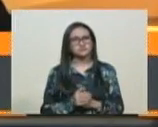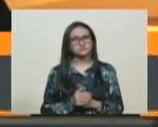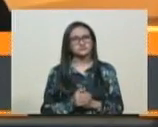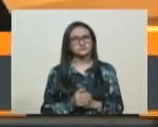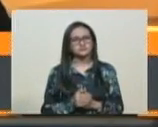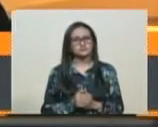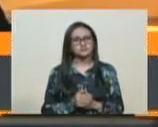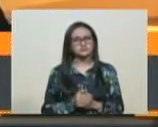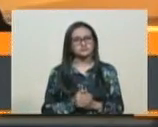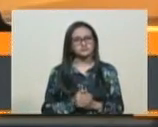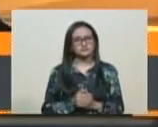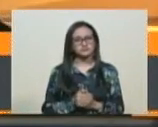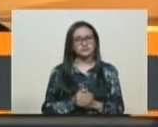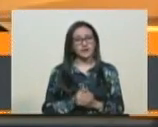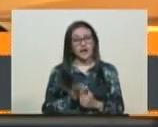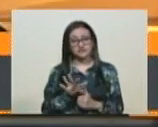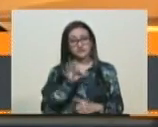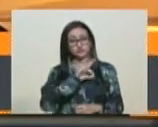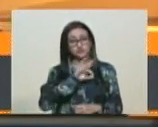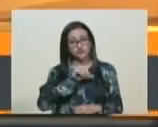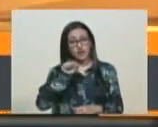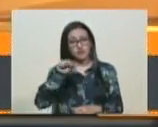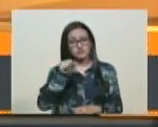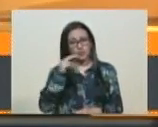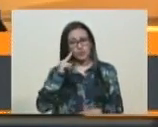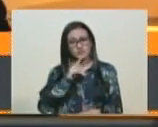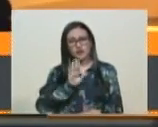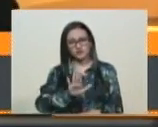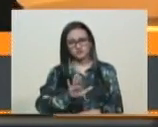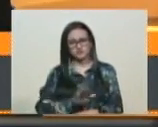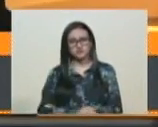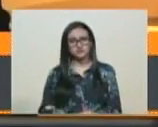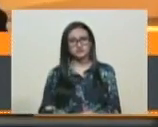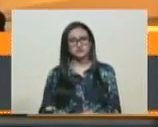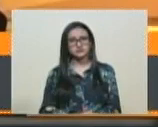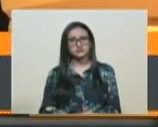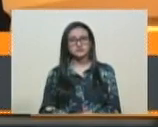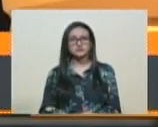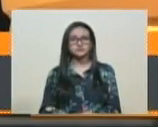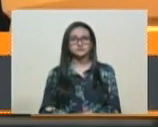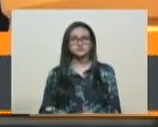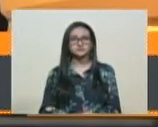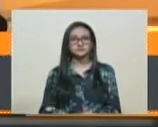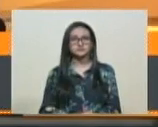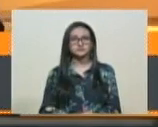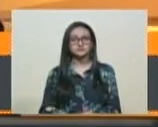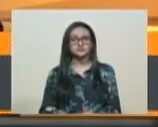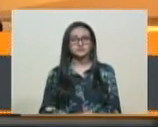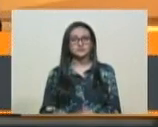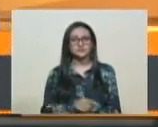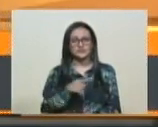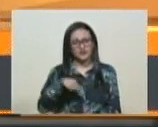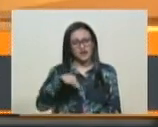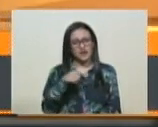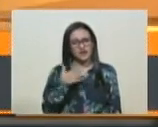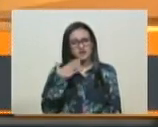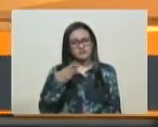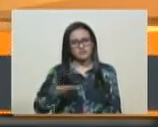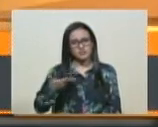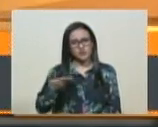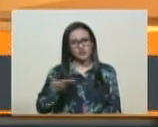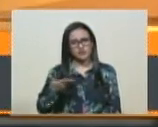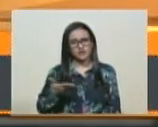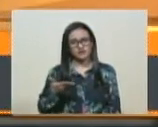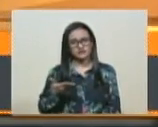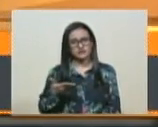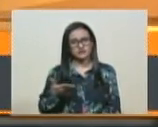ese es nuestro socialismo bolivariano también. Así que, compañeros, para nosotros es muy importante que